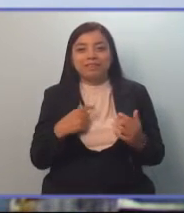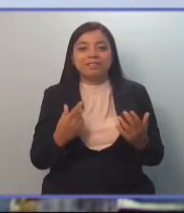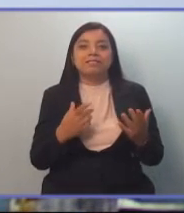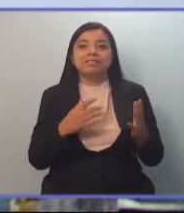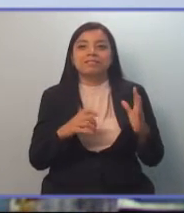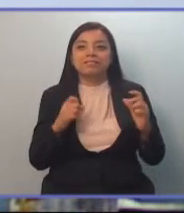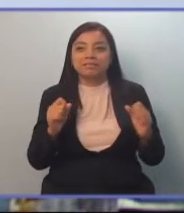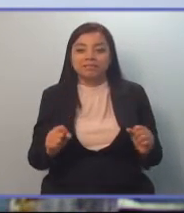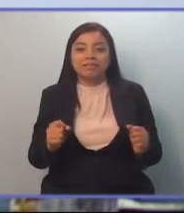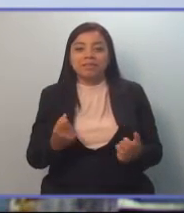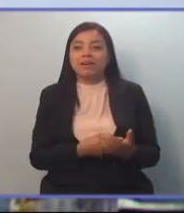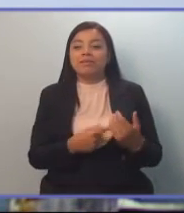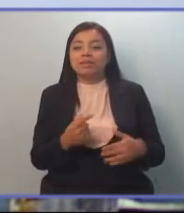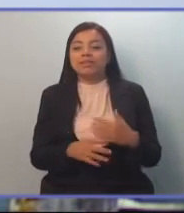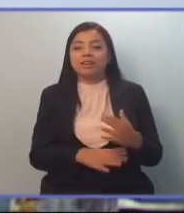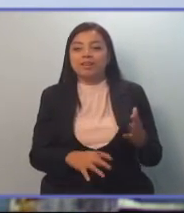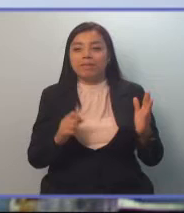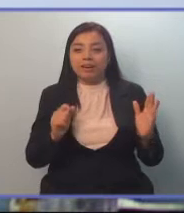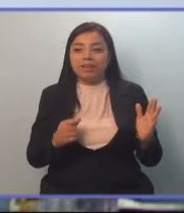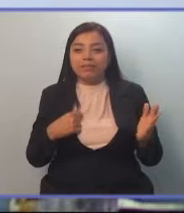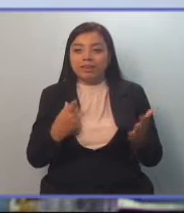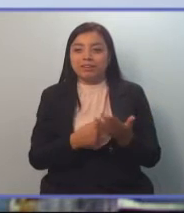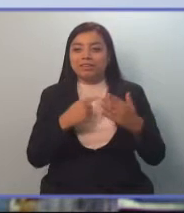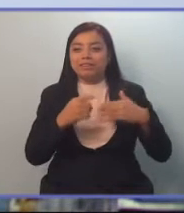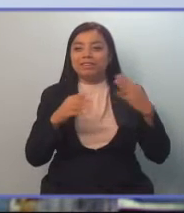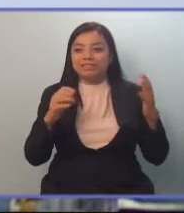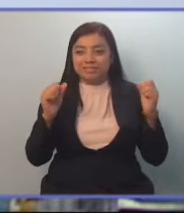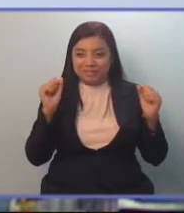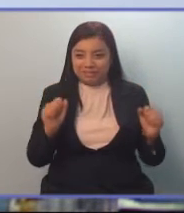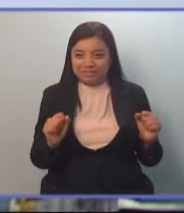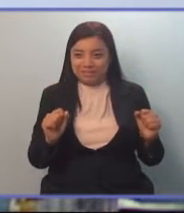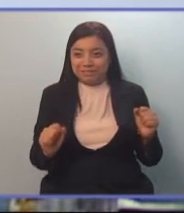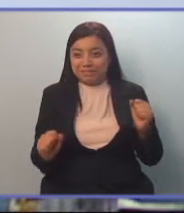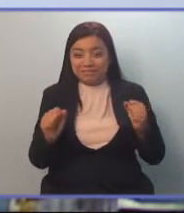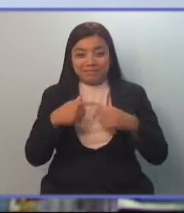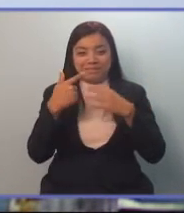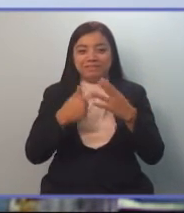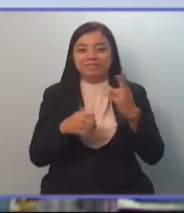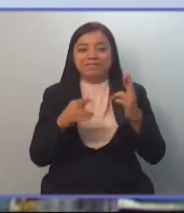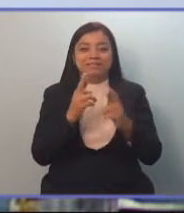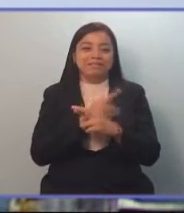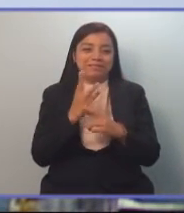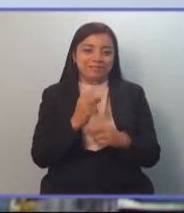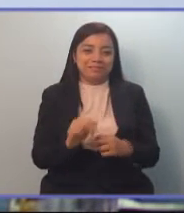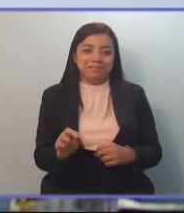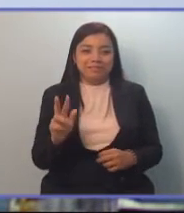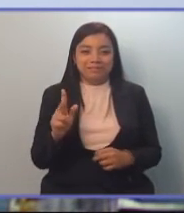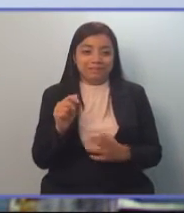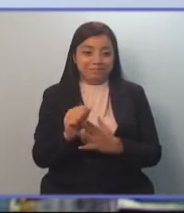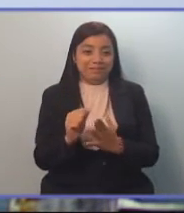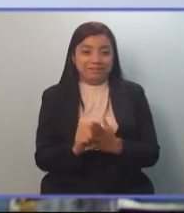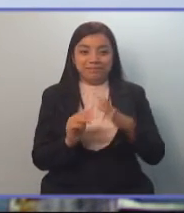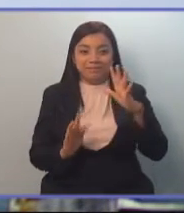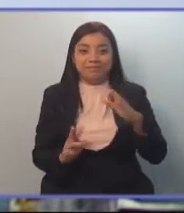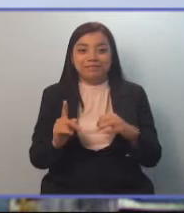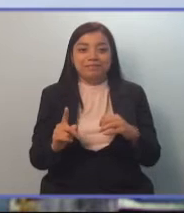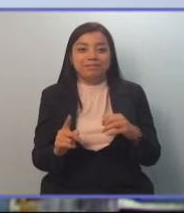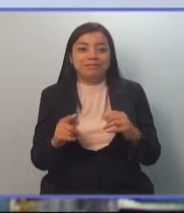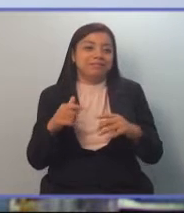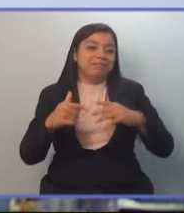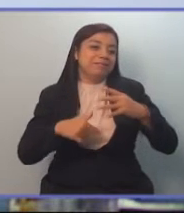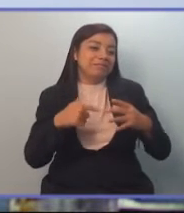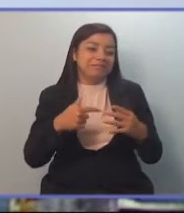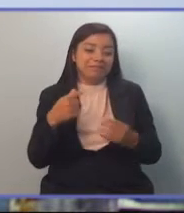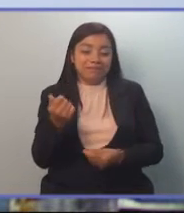del corriente año, suprimir el término de forma permanente en la reforma al numeral 3 del artículo 11, así como el término salas de